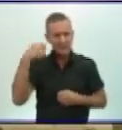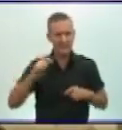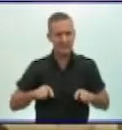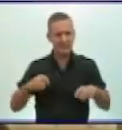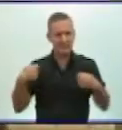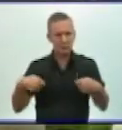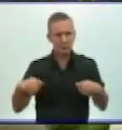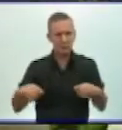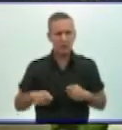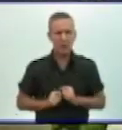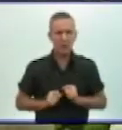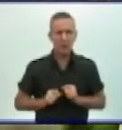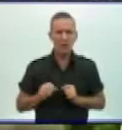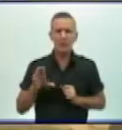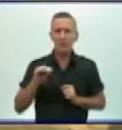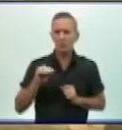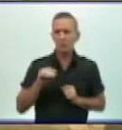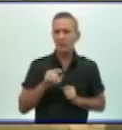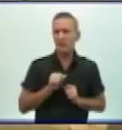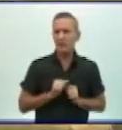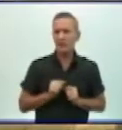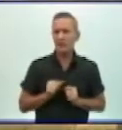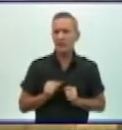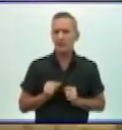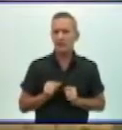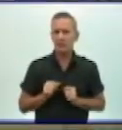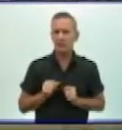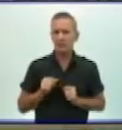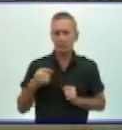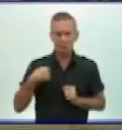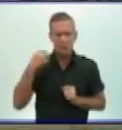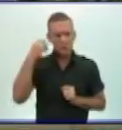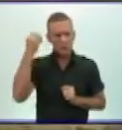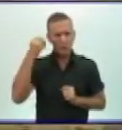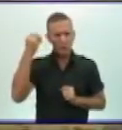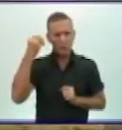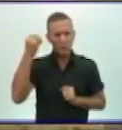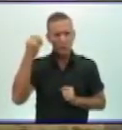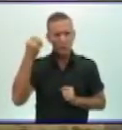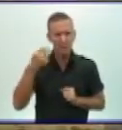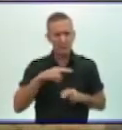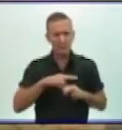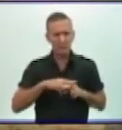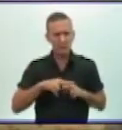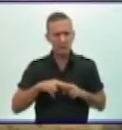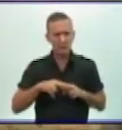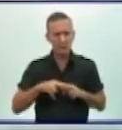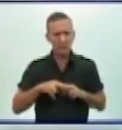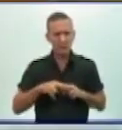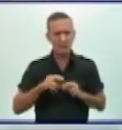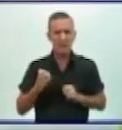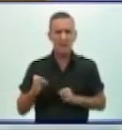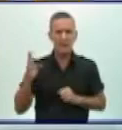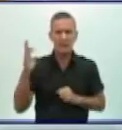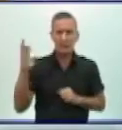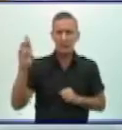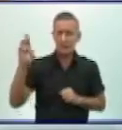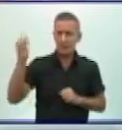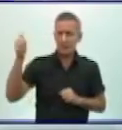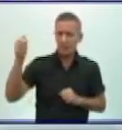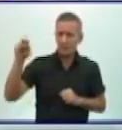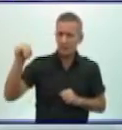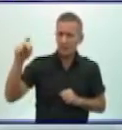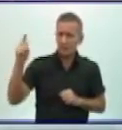esto de lo que ustedes me han hablado me trae a la mente una anécdota de Fran País que me gustaría comentársela.